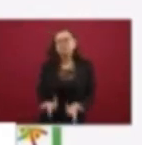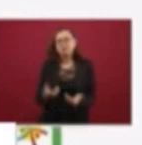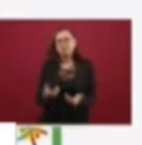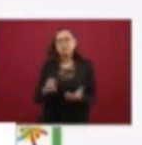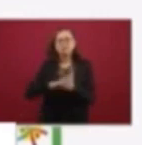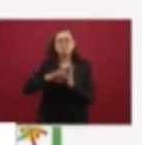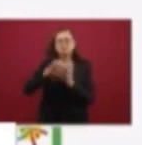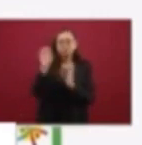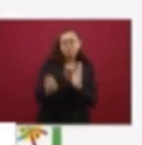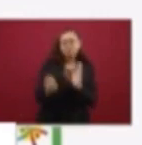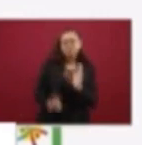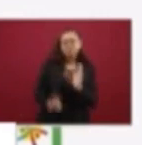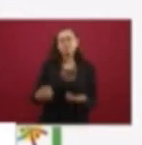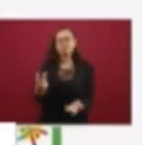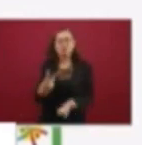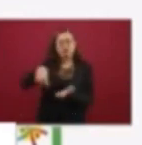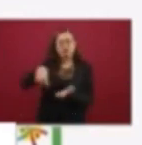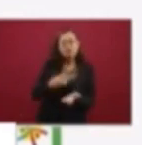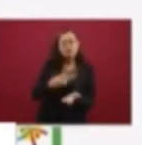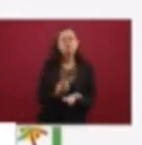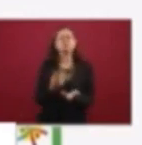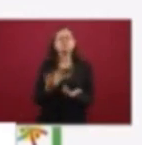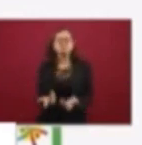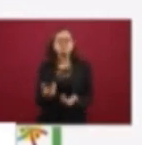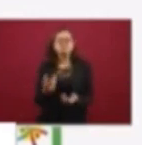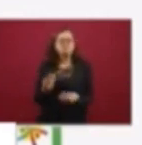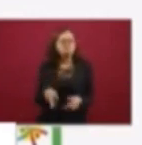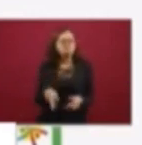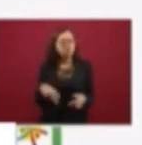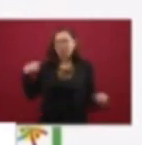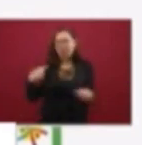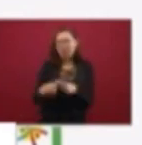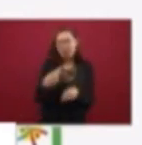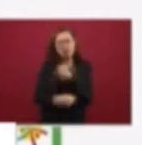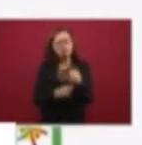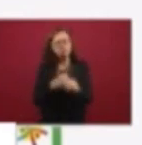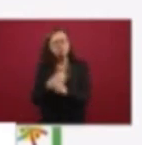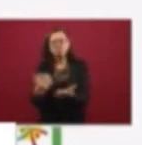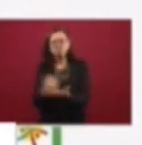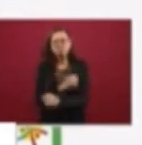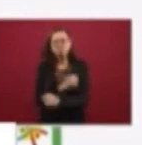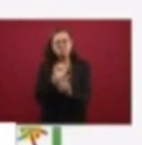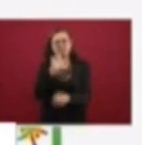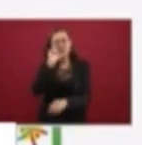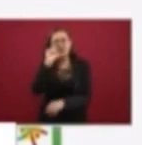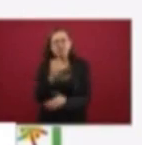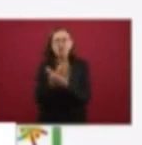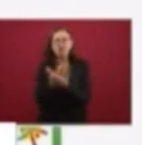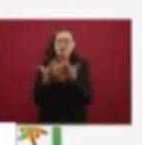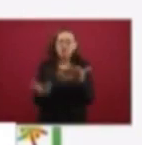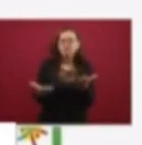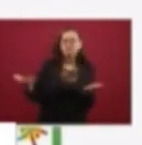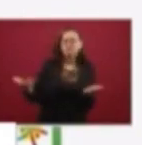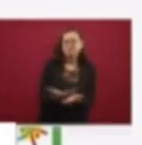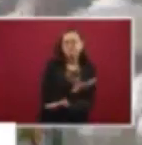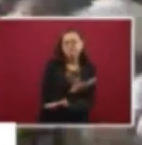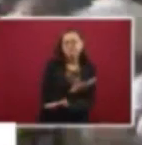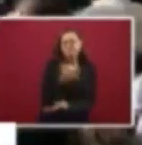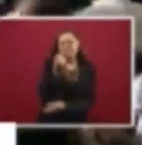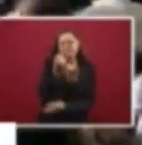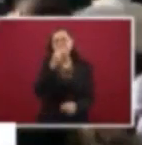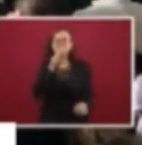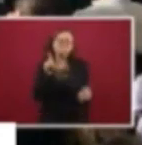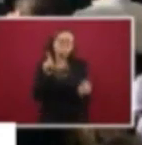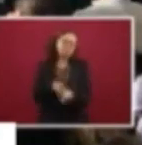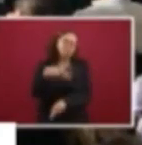ejemplo, pero que no fueron a los Panamericanos y qué pasa con atletas como Paola Longoria, los de patinaje, los de